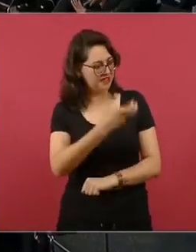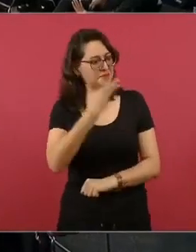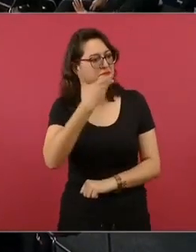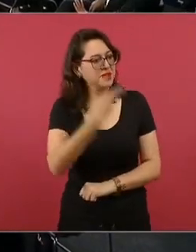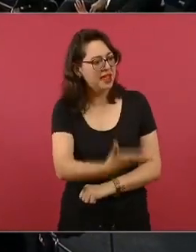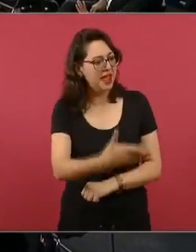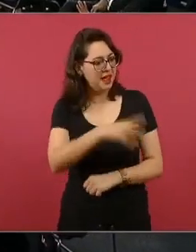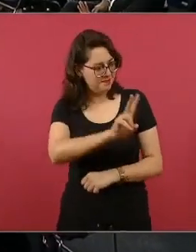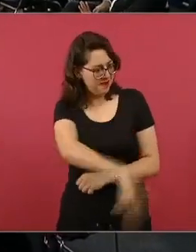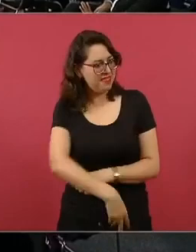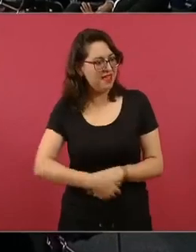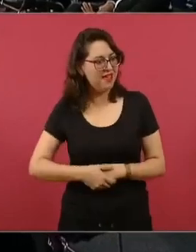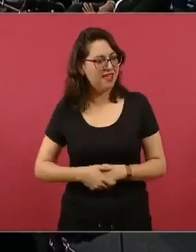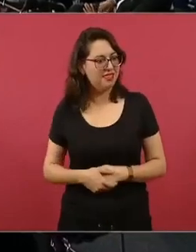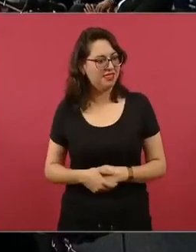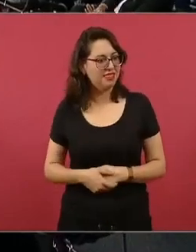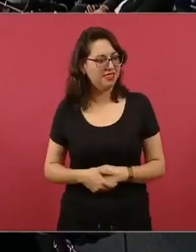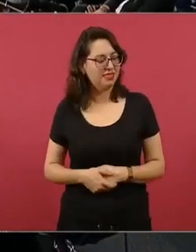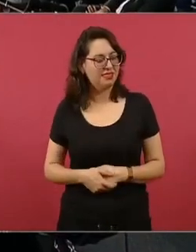Allá en